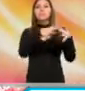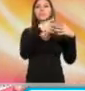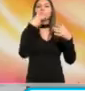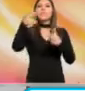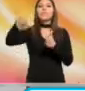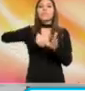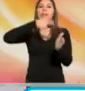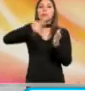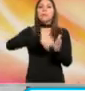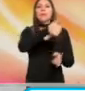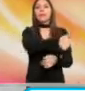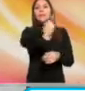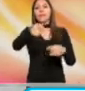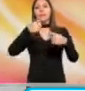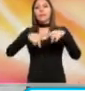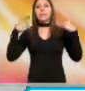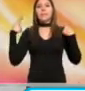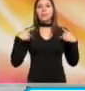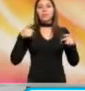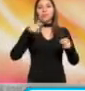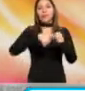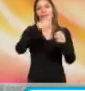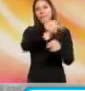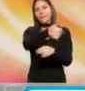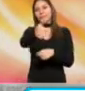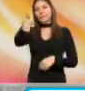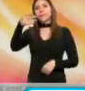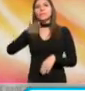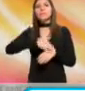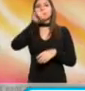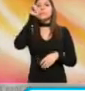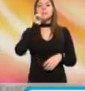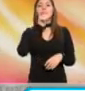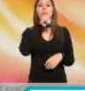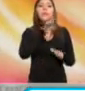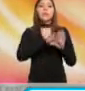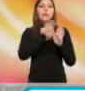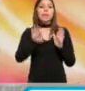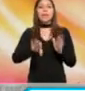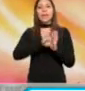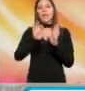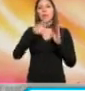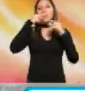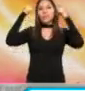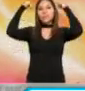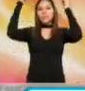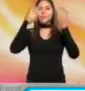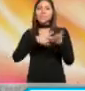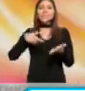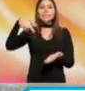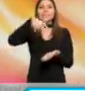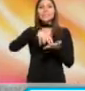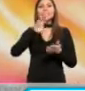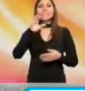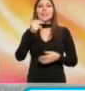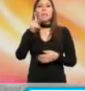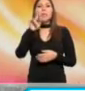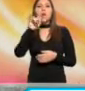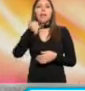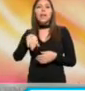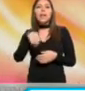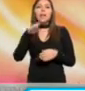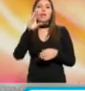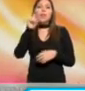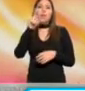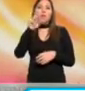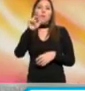propia personalidad, ¿no? Exactamente, o sea, siempre marcó que no era lo mismo el Chapulín Colorado, ¿no? Claro. Que el Doctor Chapatín. Ni el